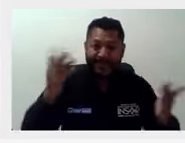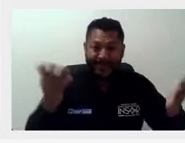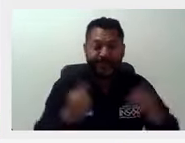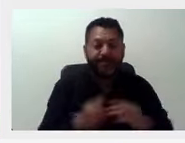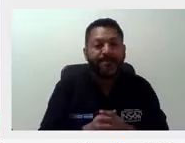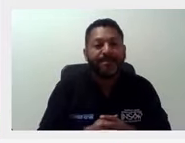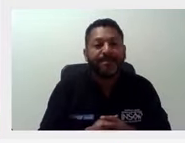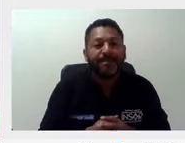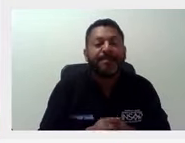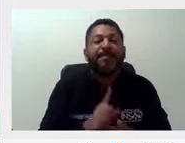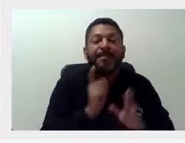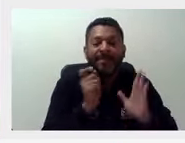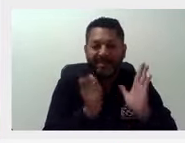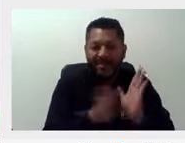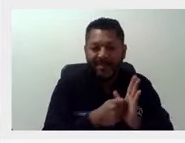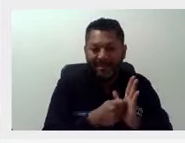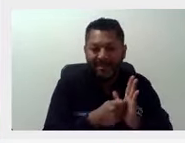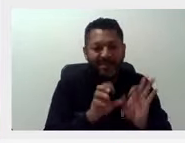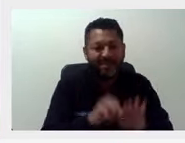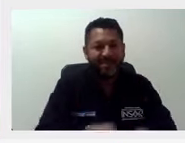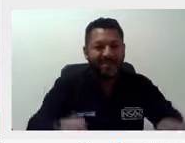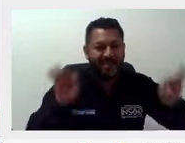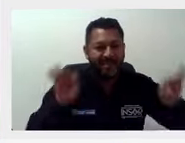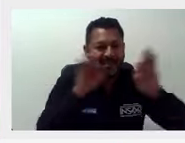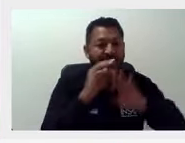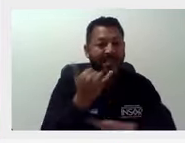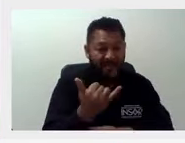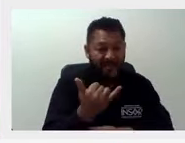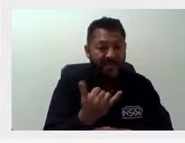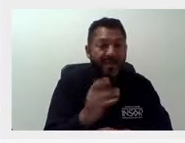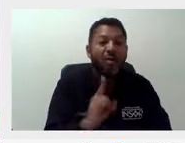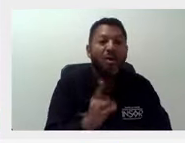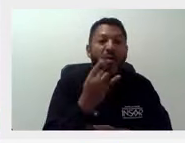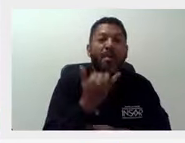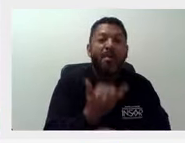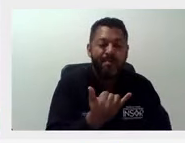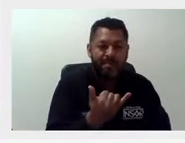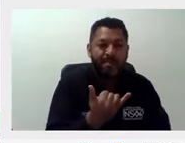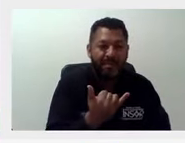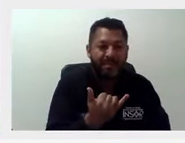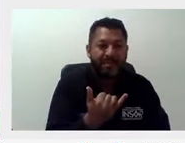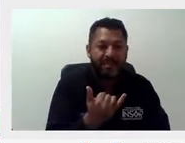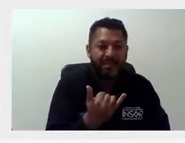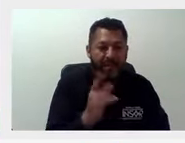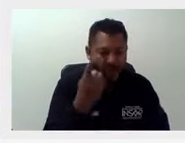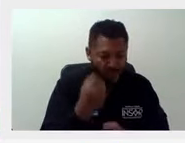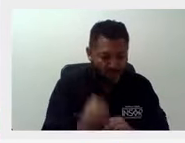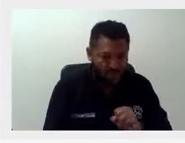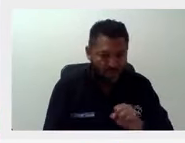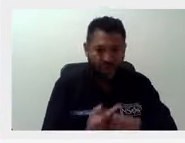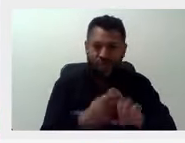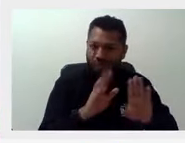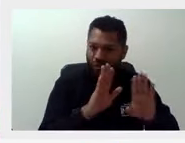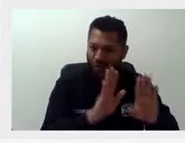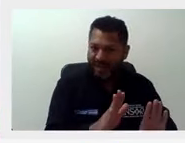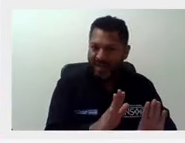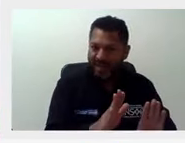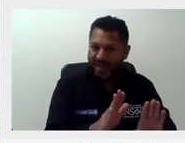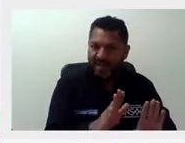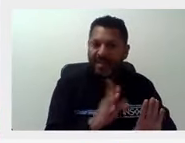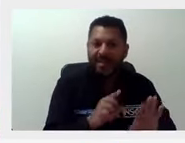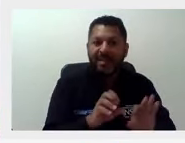de los puntos que también considero es importante tener en cuenta y que surge y que lo hemos visto como muy